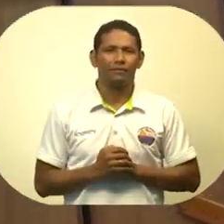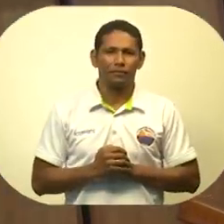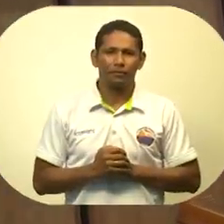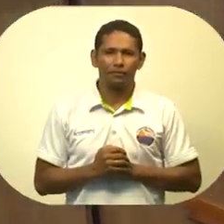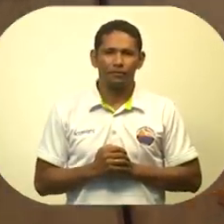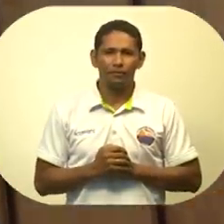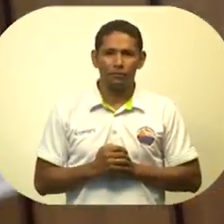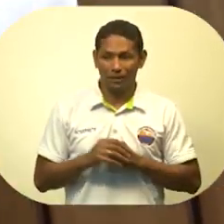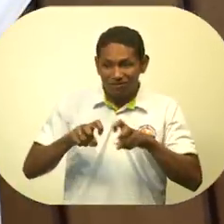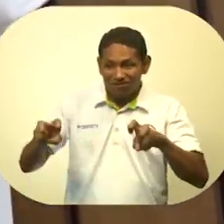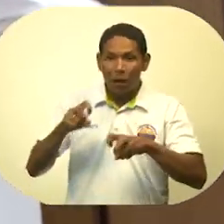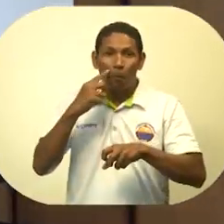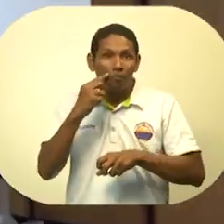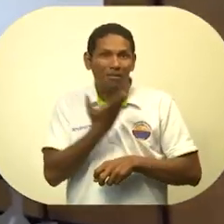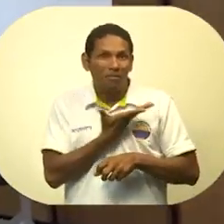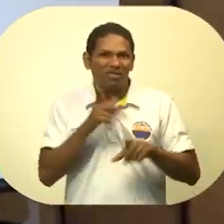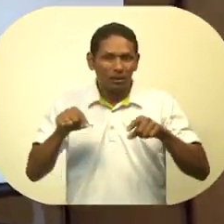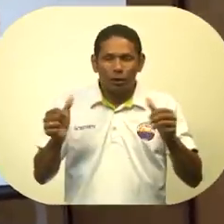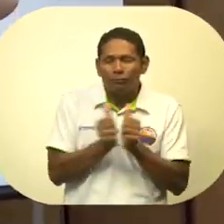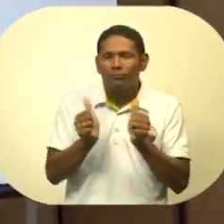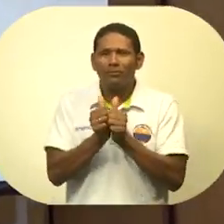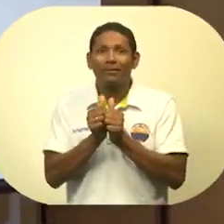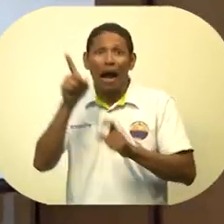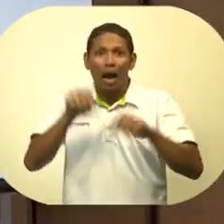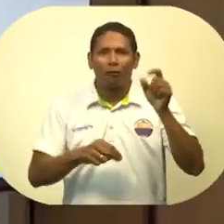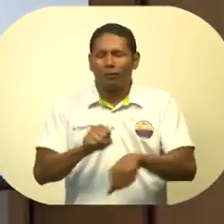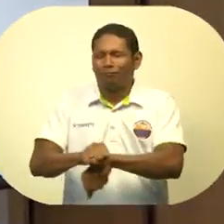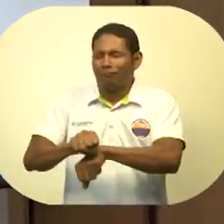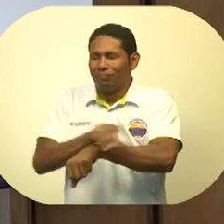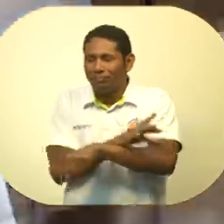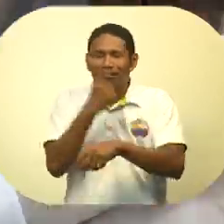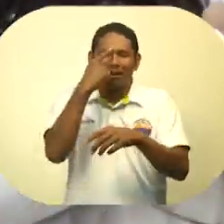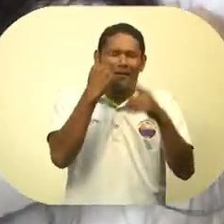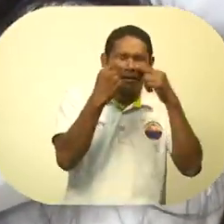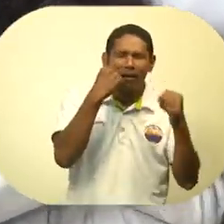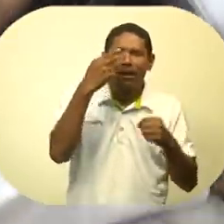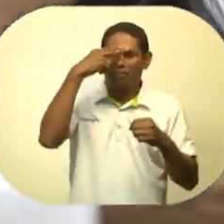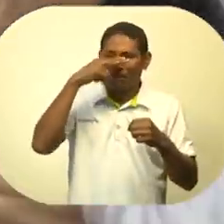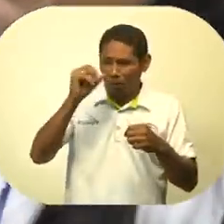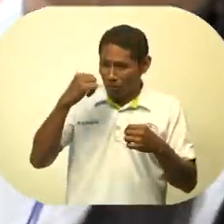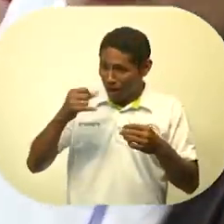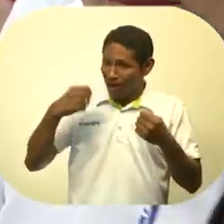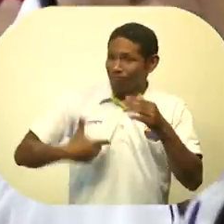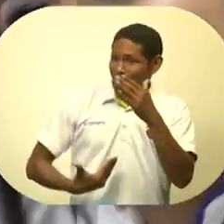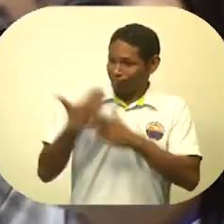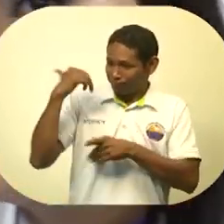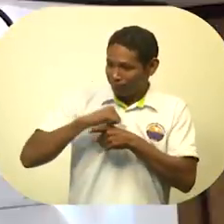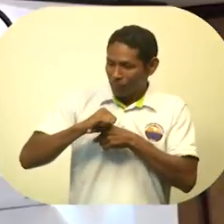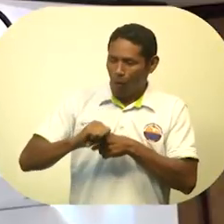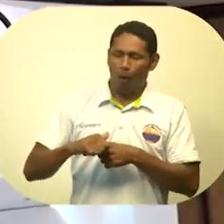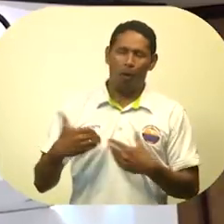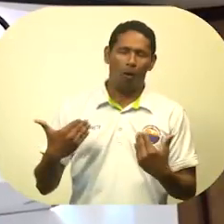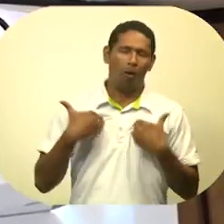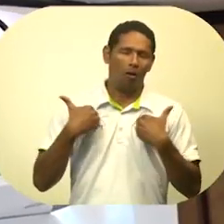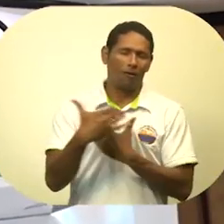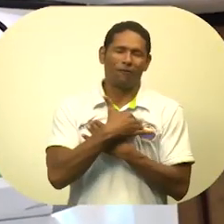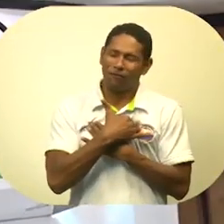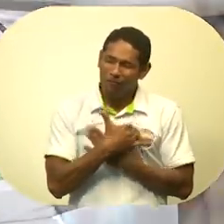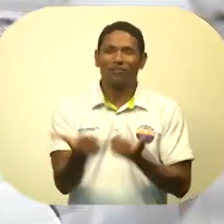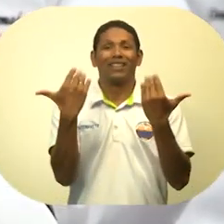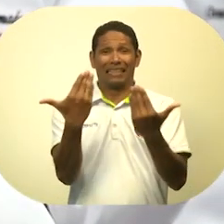con ellos. A la jornada también asistieron los padres de familia, quienes entre lágrimas y emocionados por la etapa cumplida por sus hijos, se